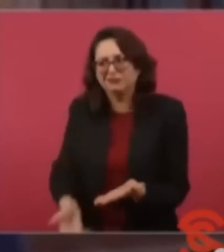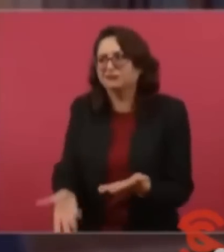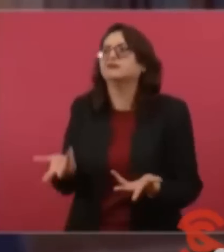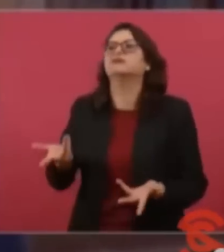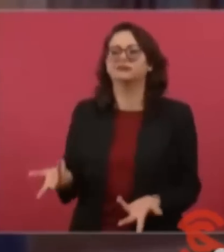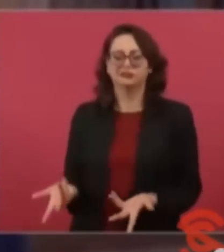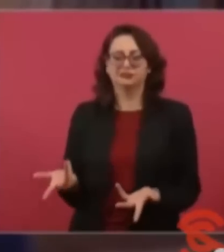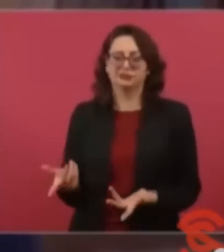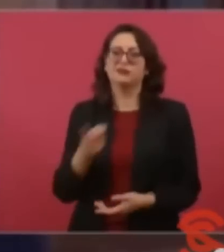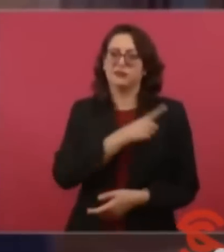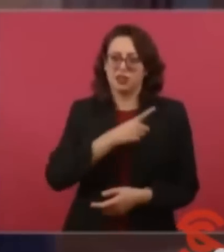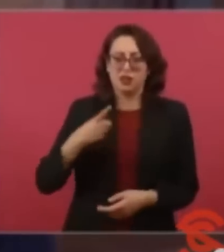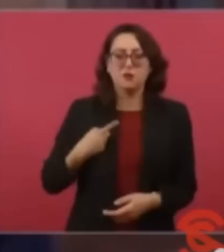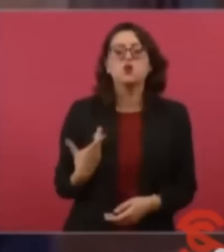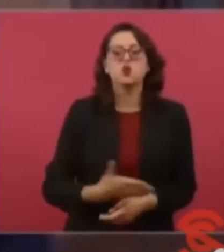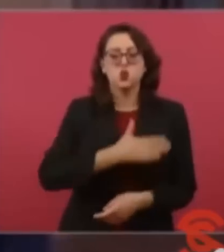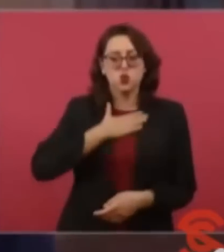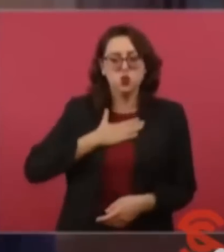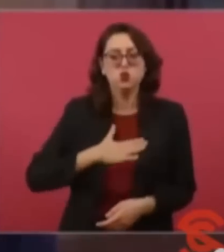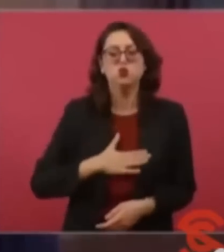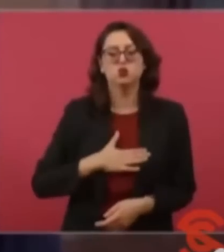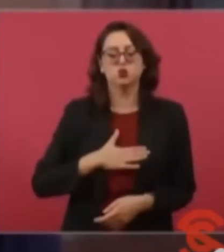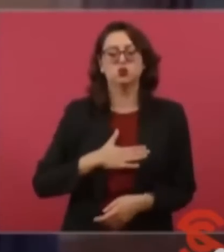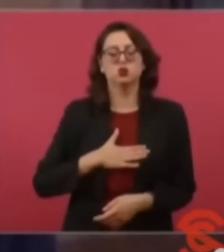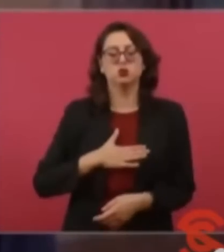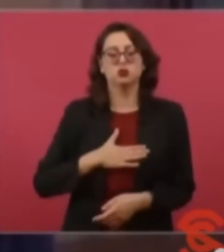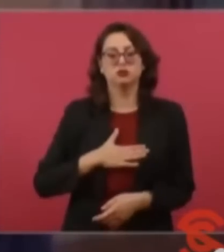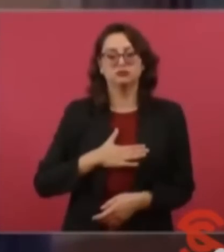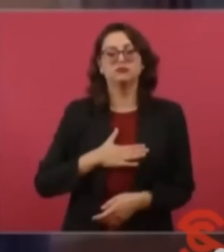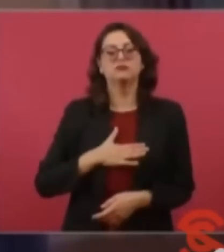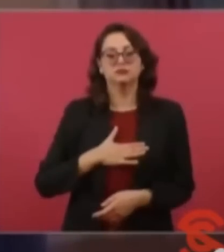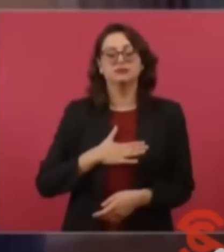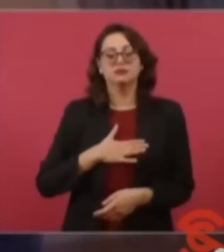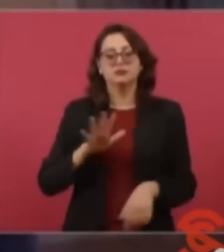nuestro tiempo. Por eso es el plan